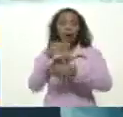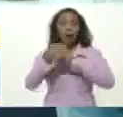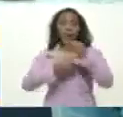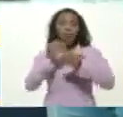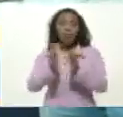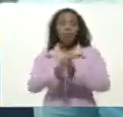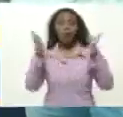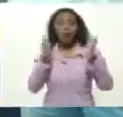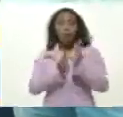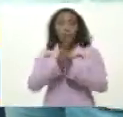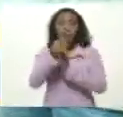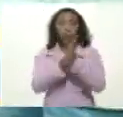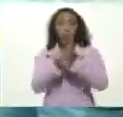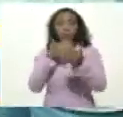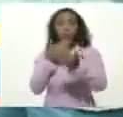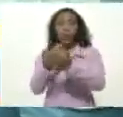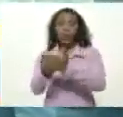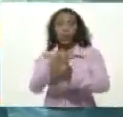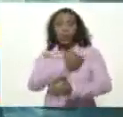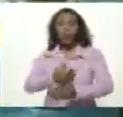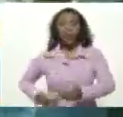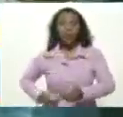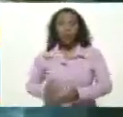grandes emprendedores. Muchas gracias, presidente.